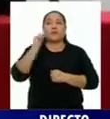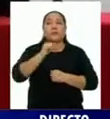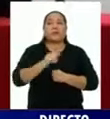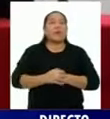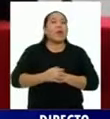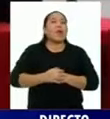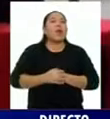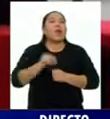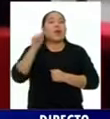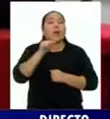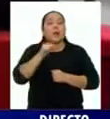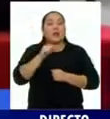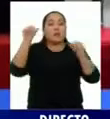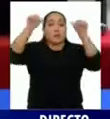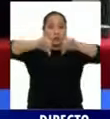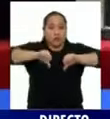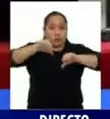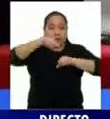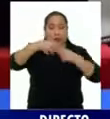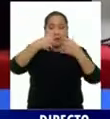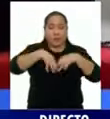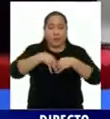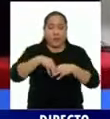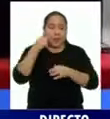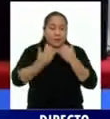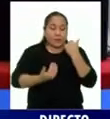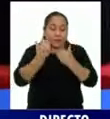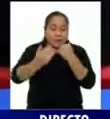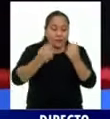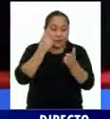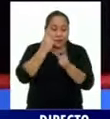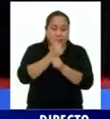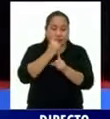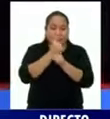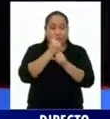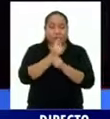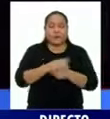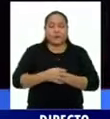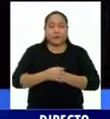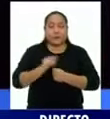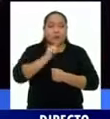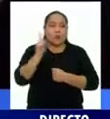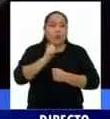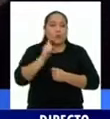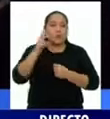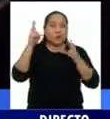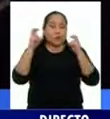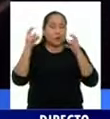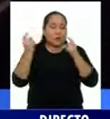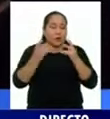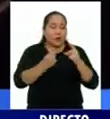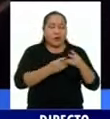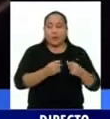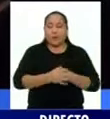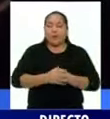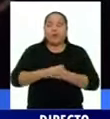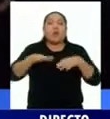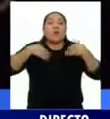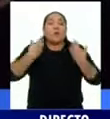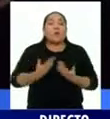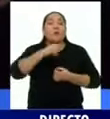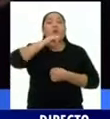procedimiento legal que tiene, digamos, una serie de requisitos y que no es un tema inmediato. Lo que podemos